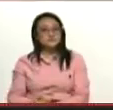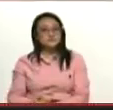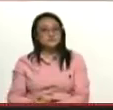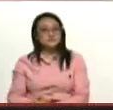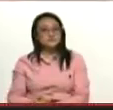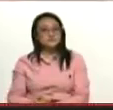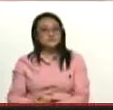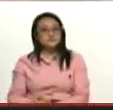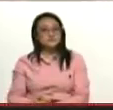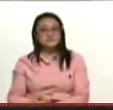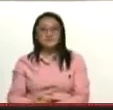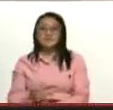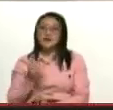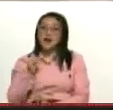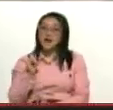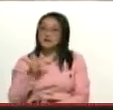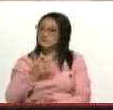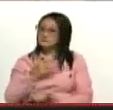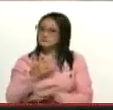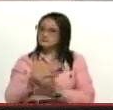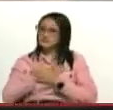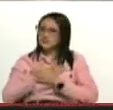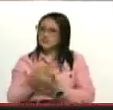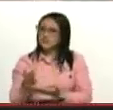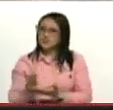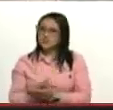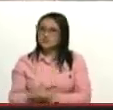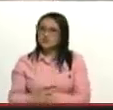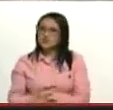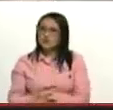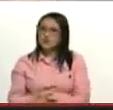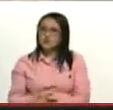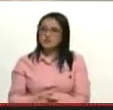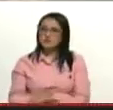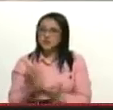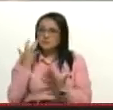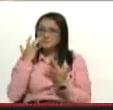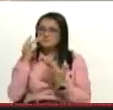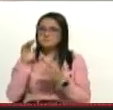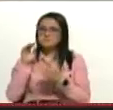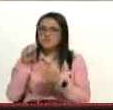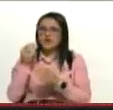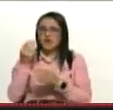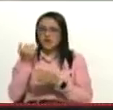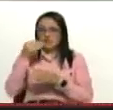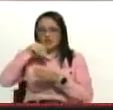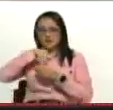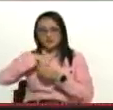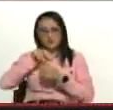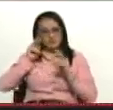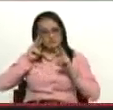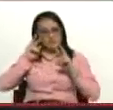hay una disposición a mirar siempre hacia adentro